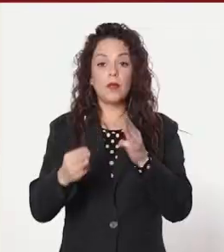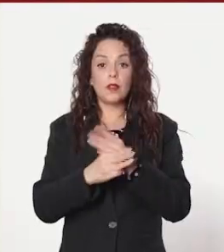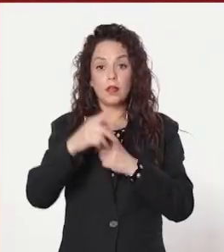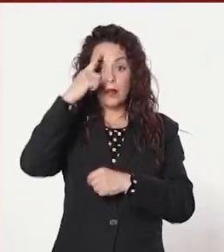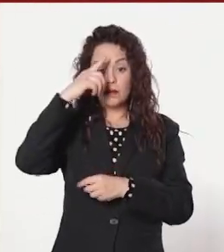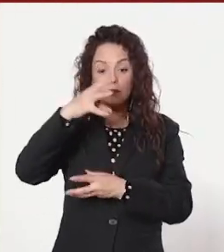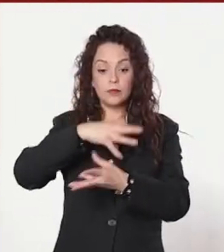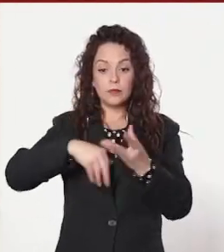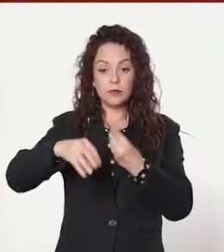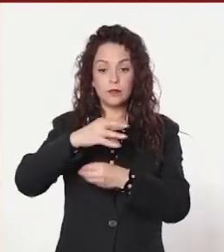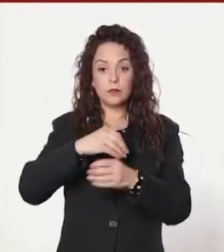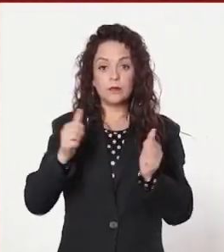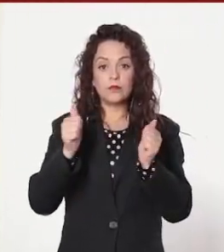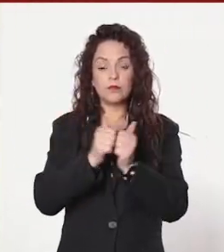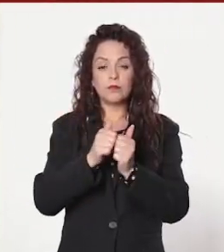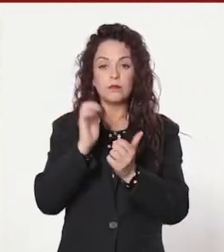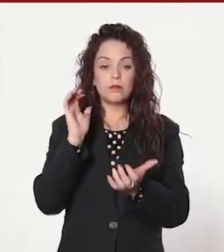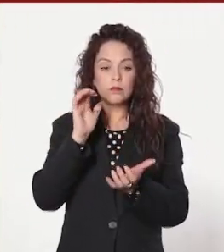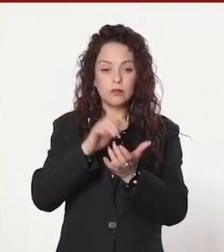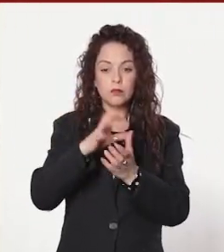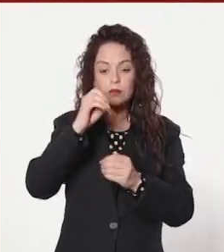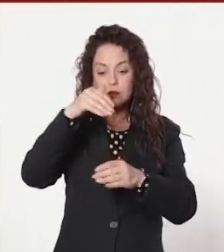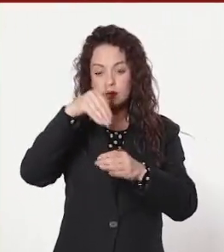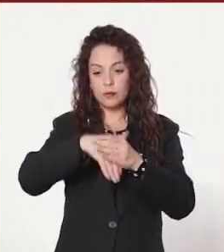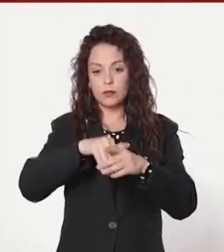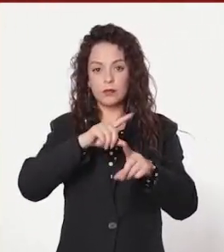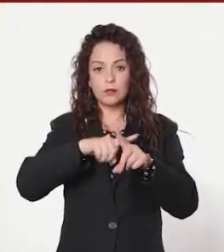embalajes, que he diseñado